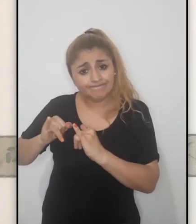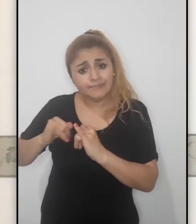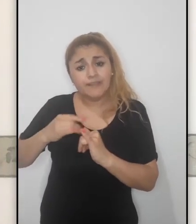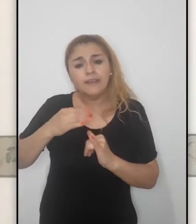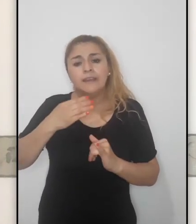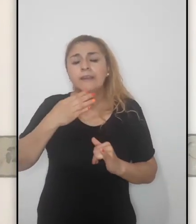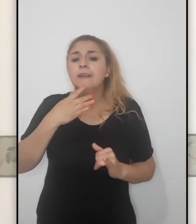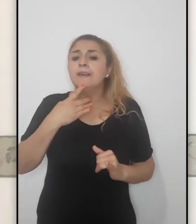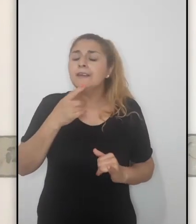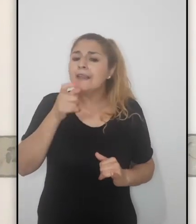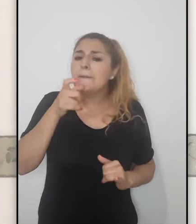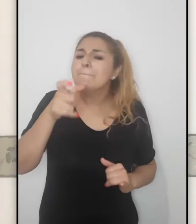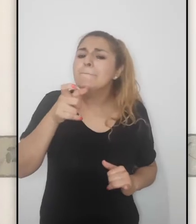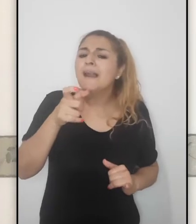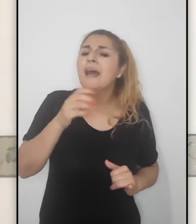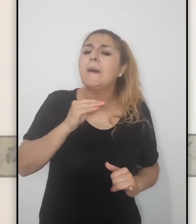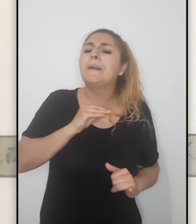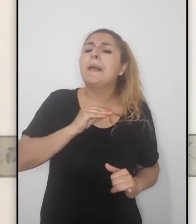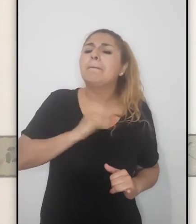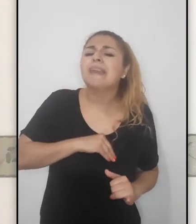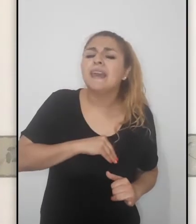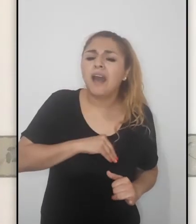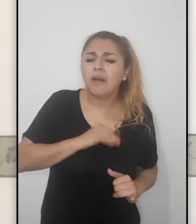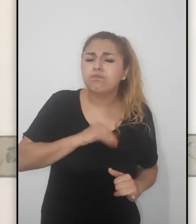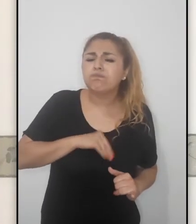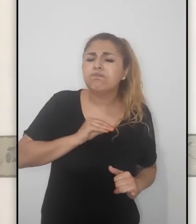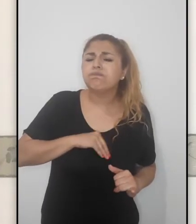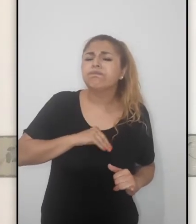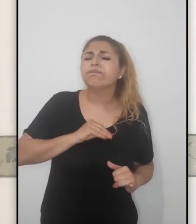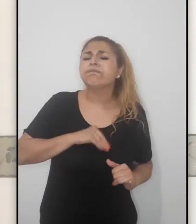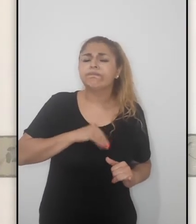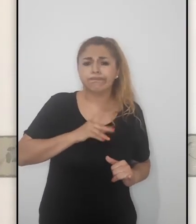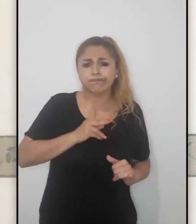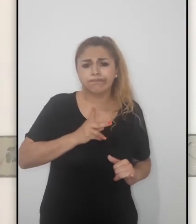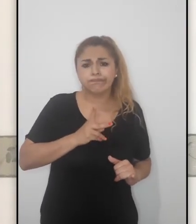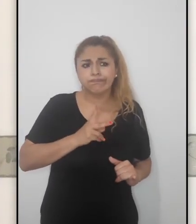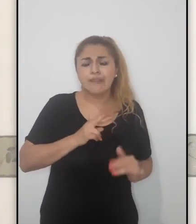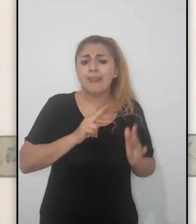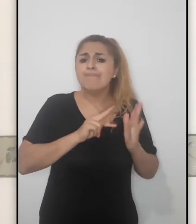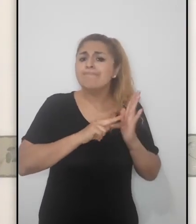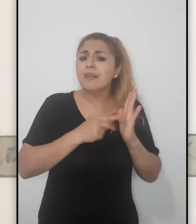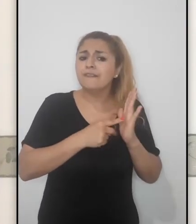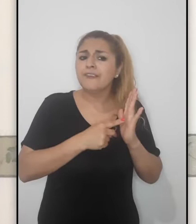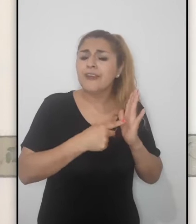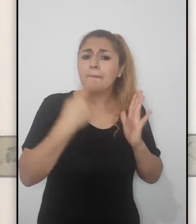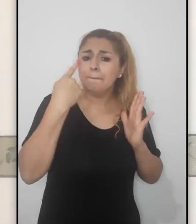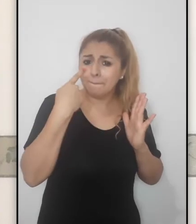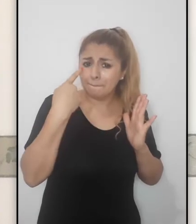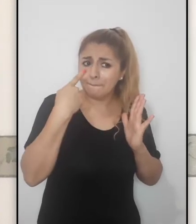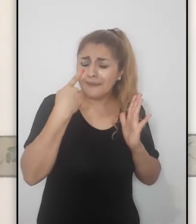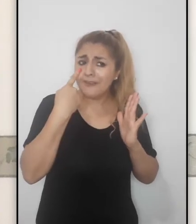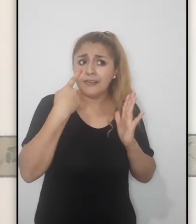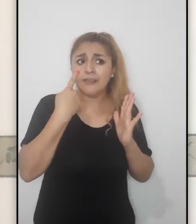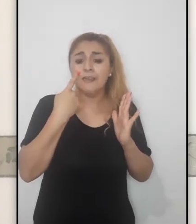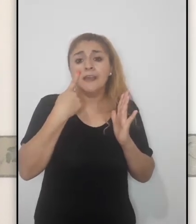es estar transitando un camino tomando nuestras decisiones personales fuera